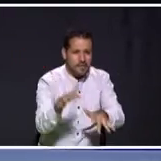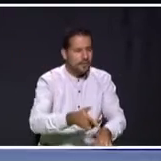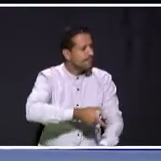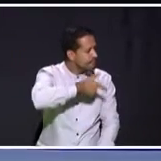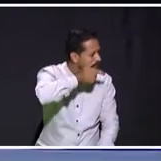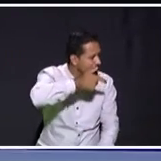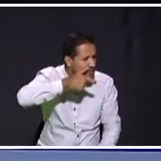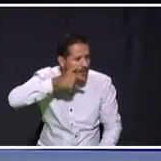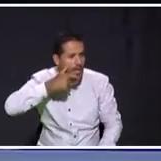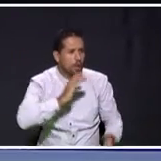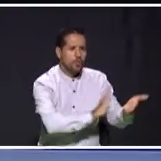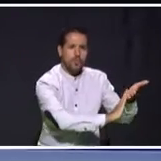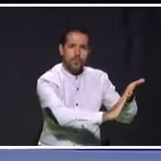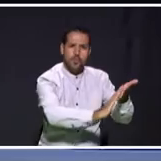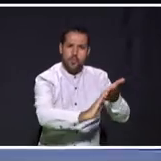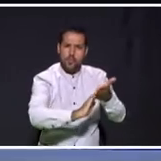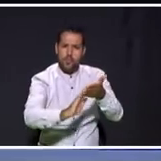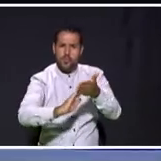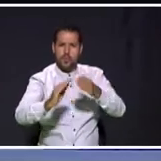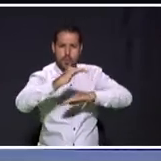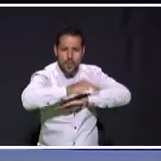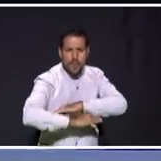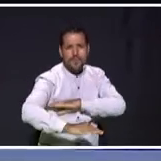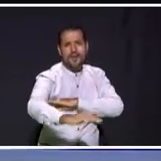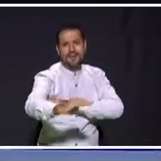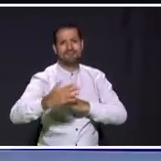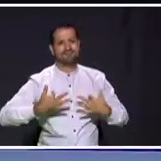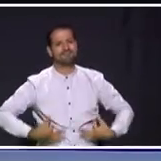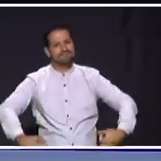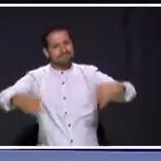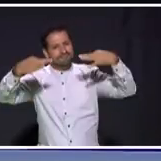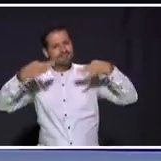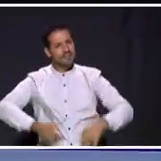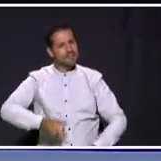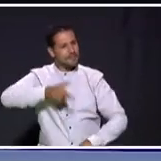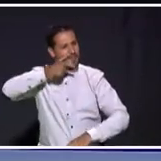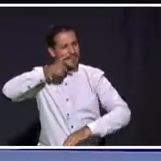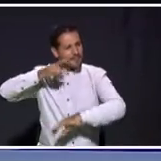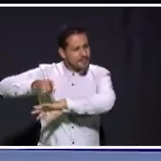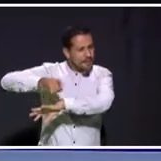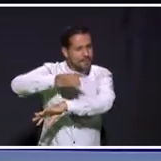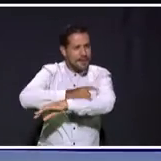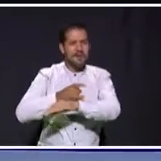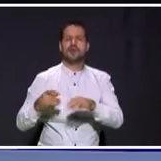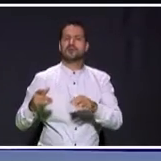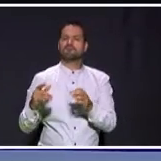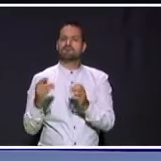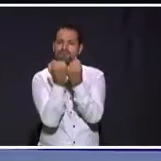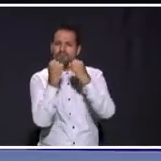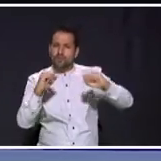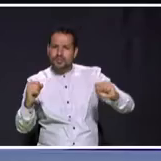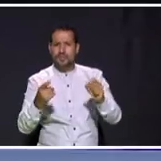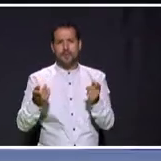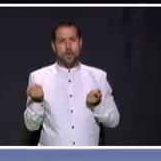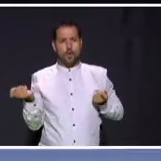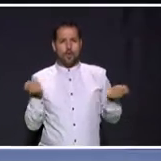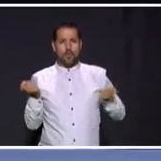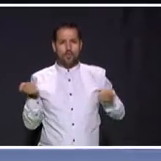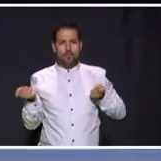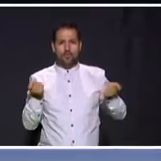públicas para las concesiones y nos aseguraremos de que la nación y el departamento y los municipios tuvieran un control adecuado